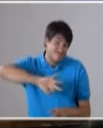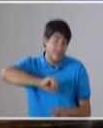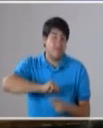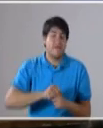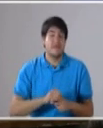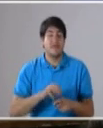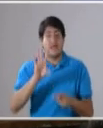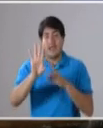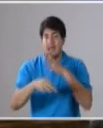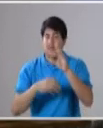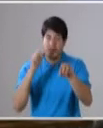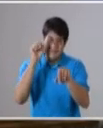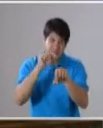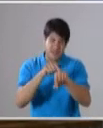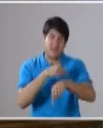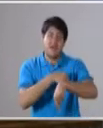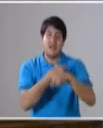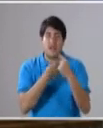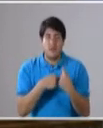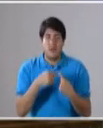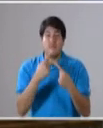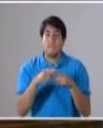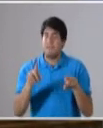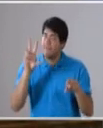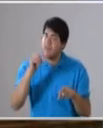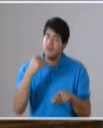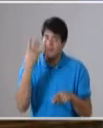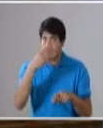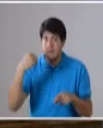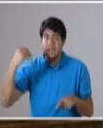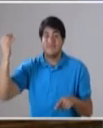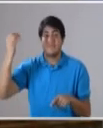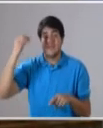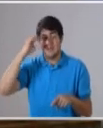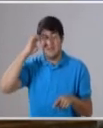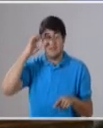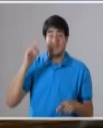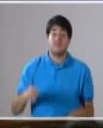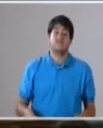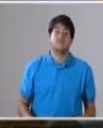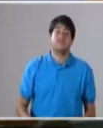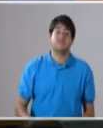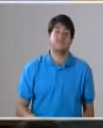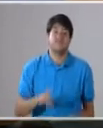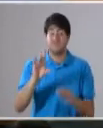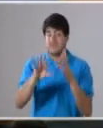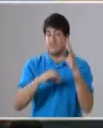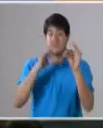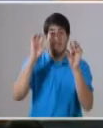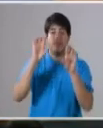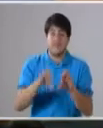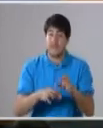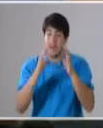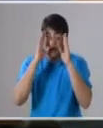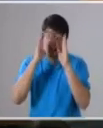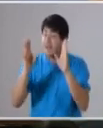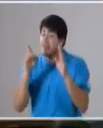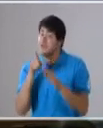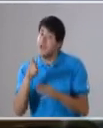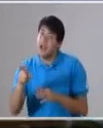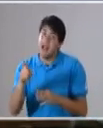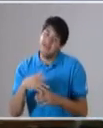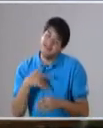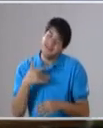corazón, pero no va a tocar el espíritu ni le va a agradar al Padre. Y algunos se van a dejar ir por eso, por sus